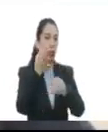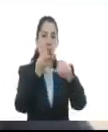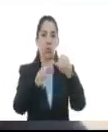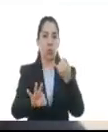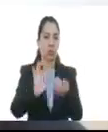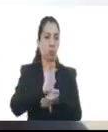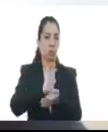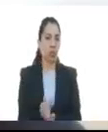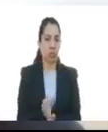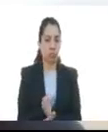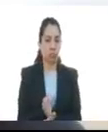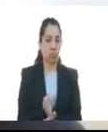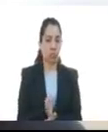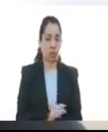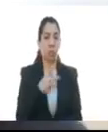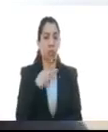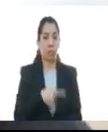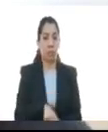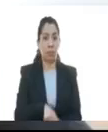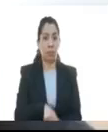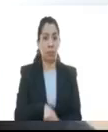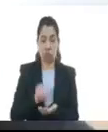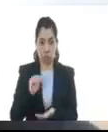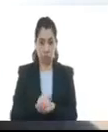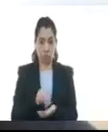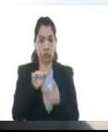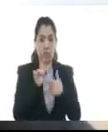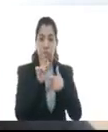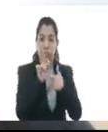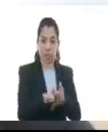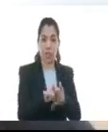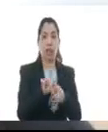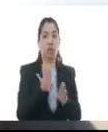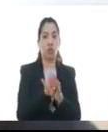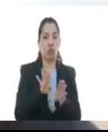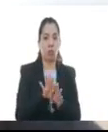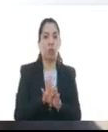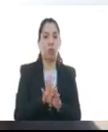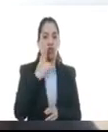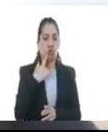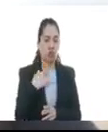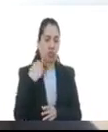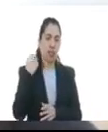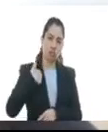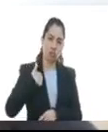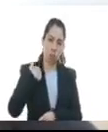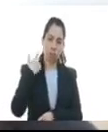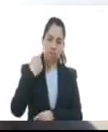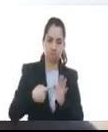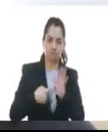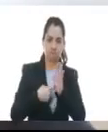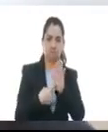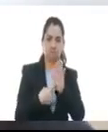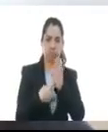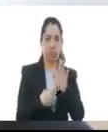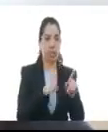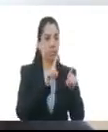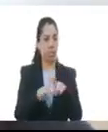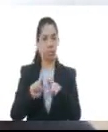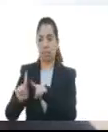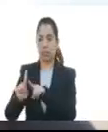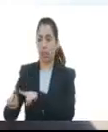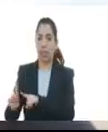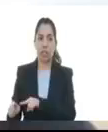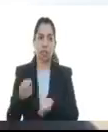es una resistencia, es una manera de seguir diciendo aquí estoy en estas diversas identidades que formamos